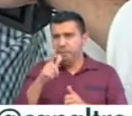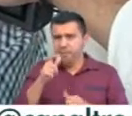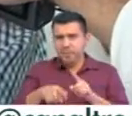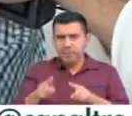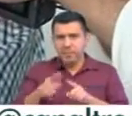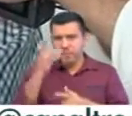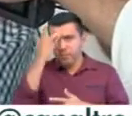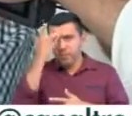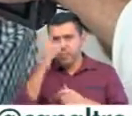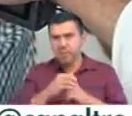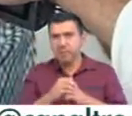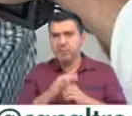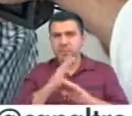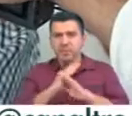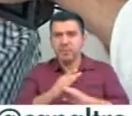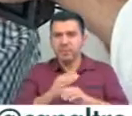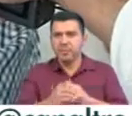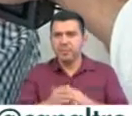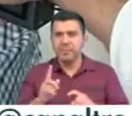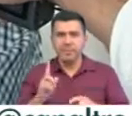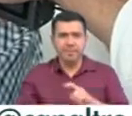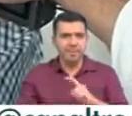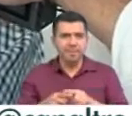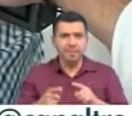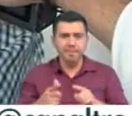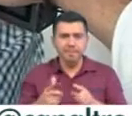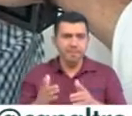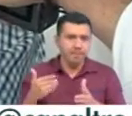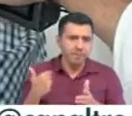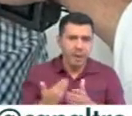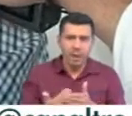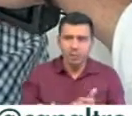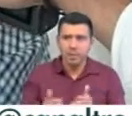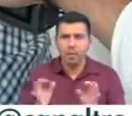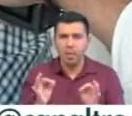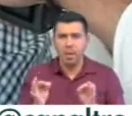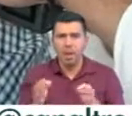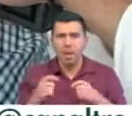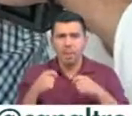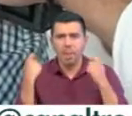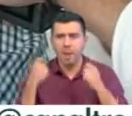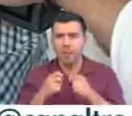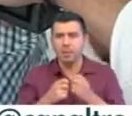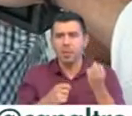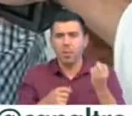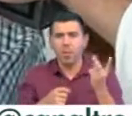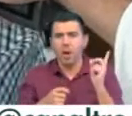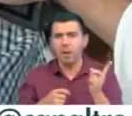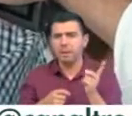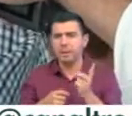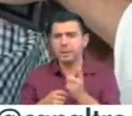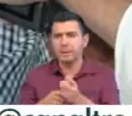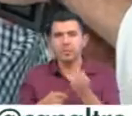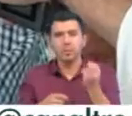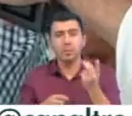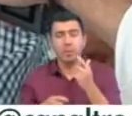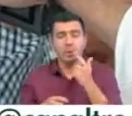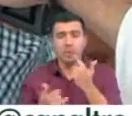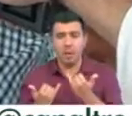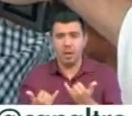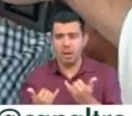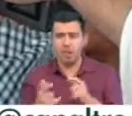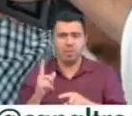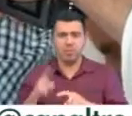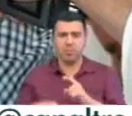día estamos sin alcanzar la meta. Tenemos que, porque ahorita vamos a ver las cifras, yo por eso no voy a hablar de